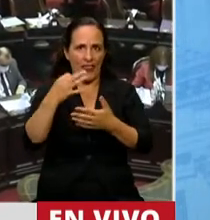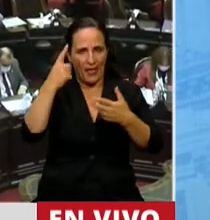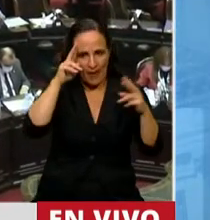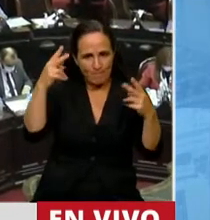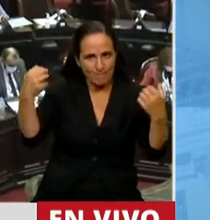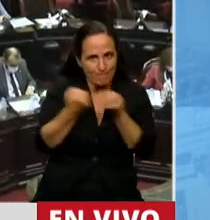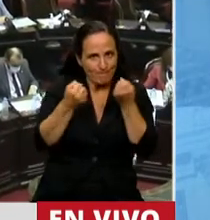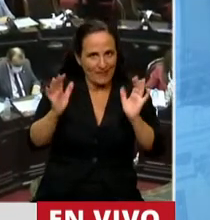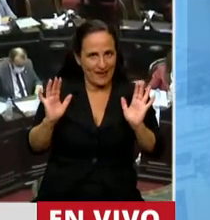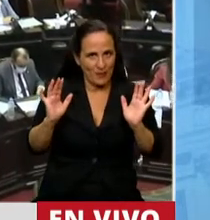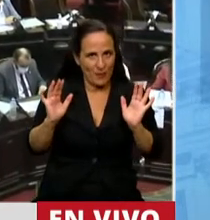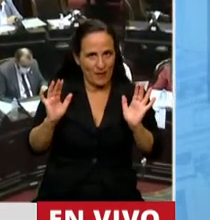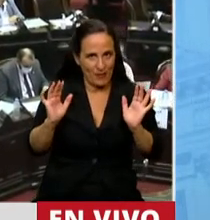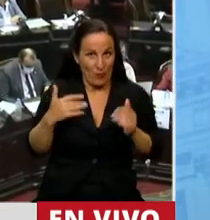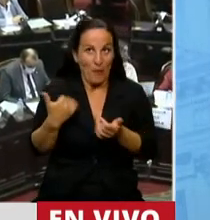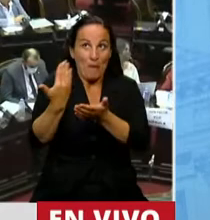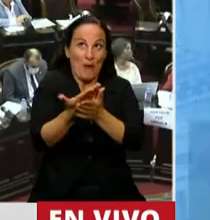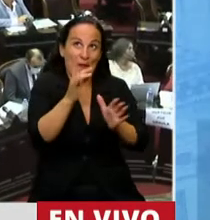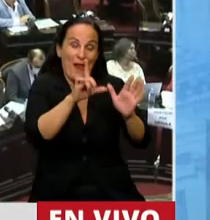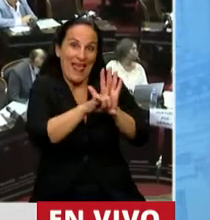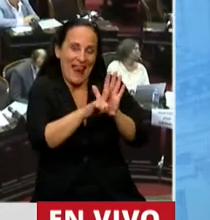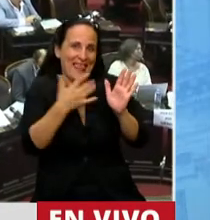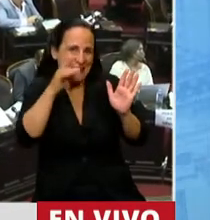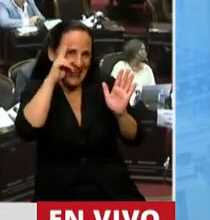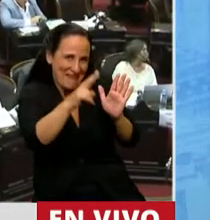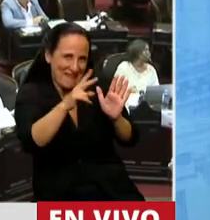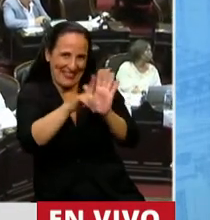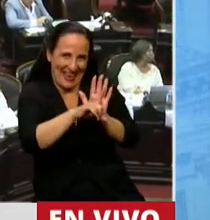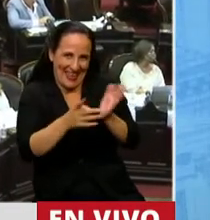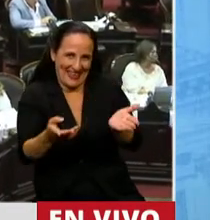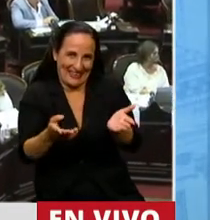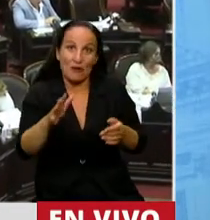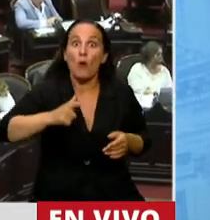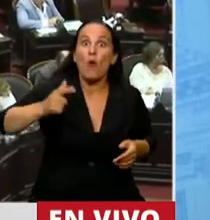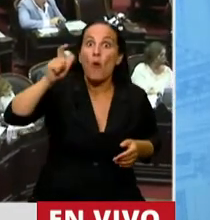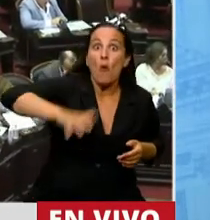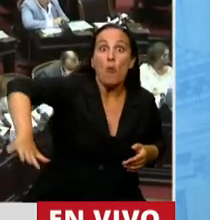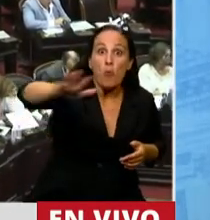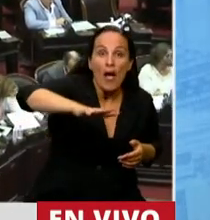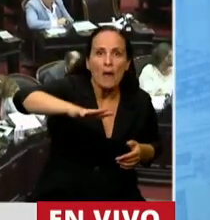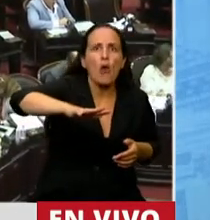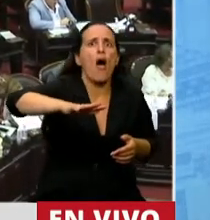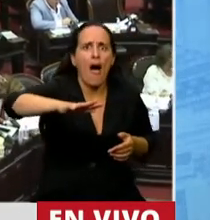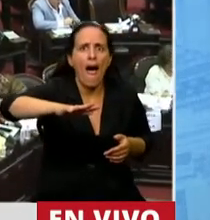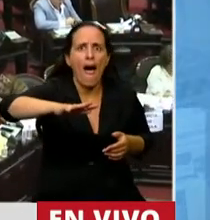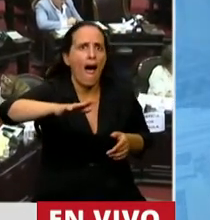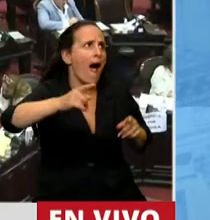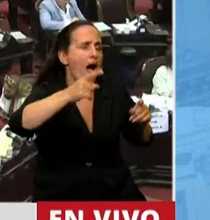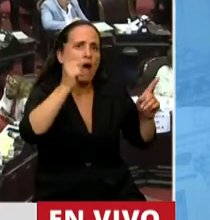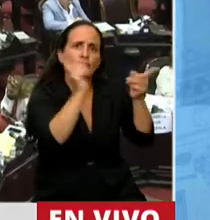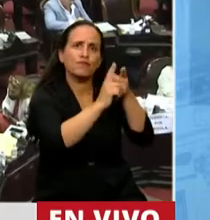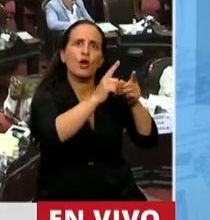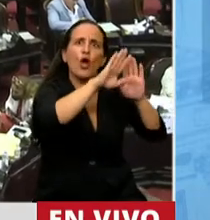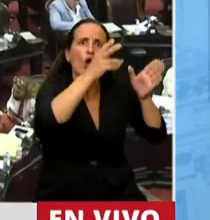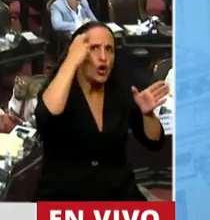respeta es fundamental el pueblo argentino a través del congreso va a saber qué deuda adquirimos